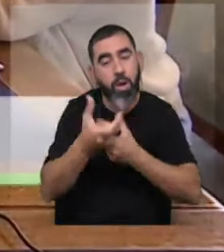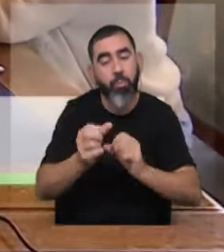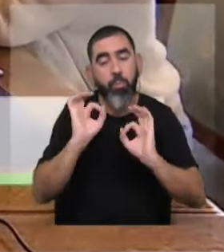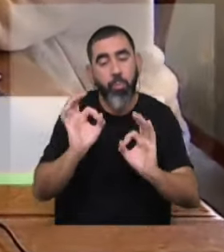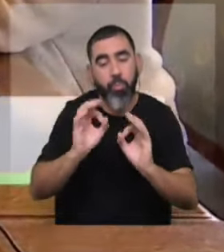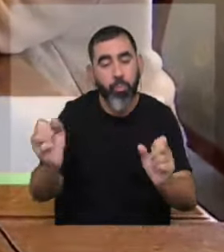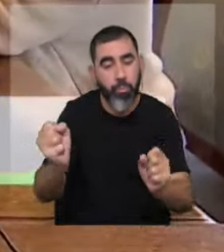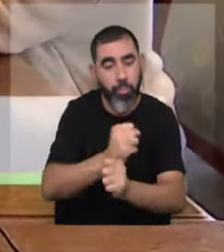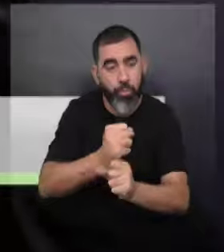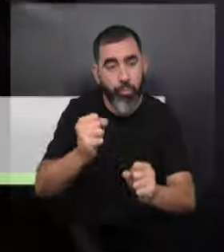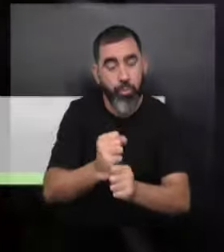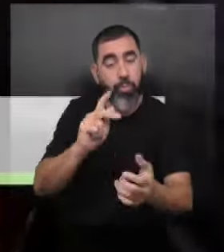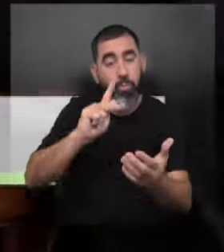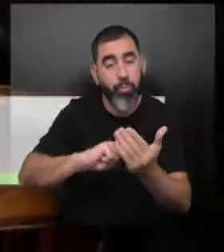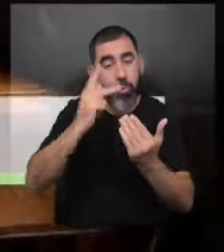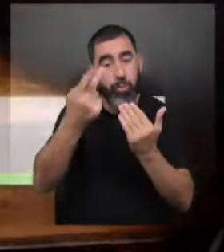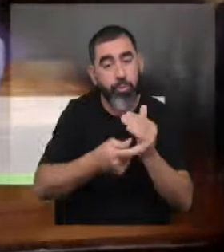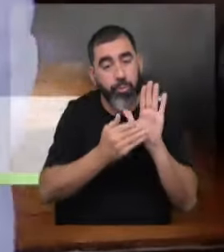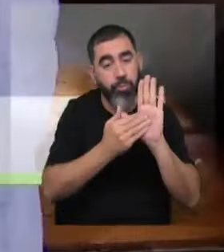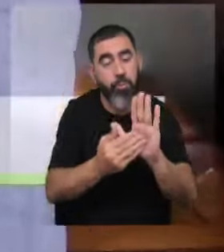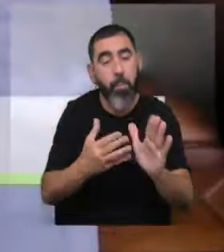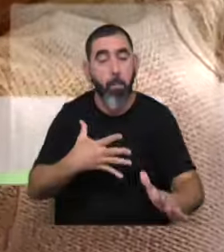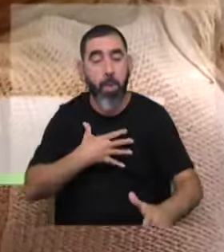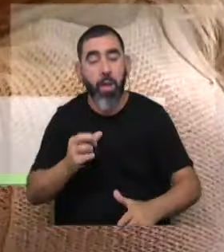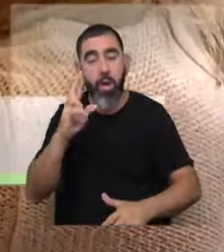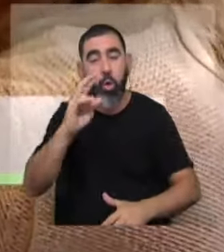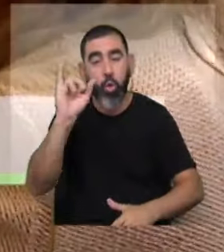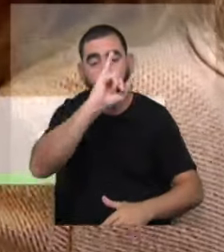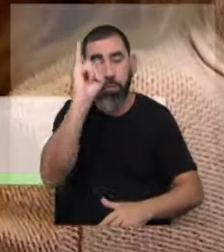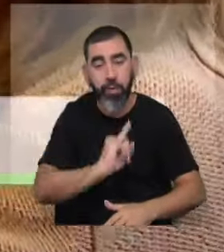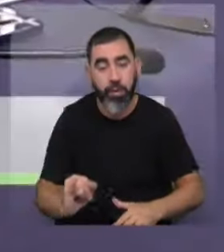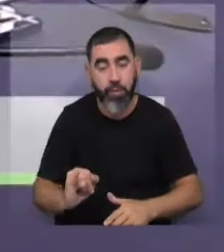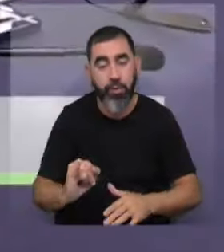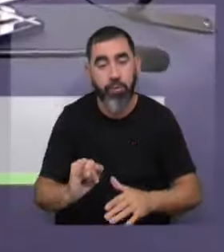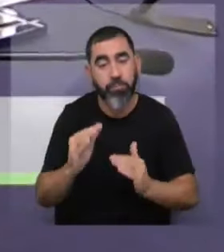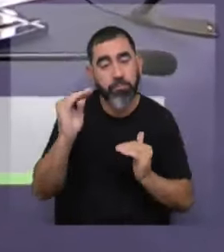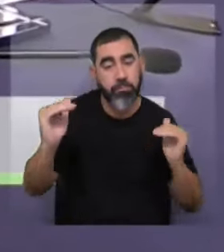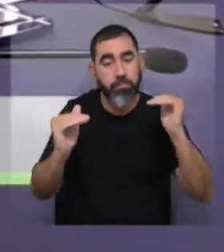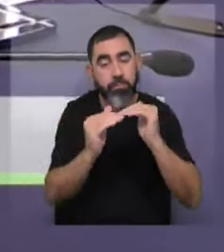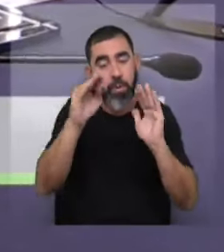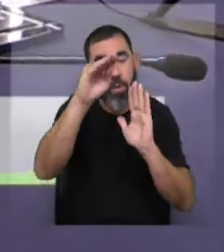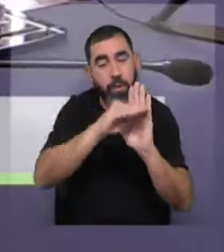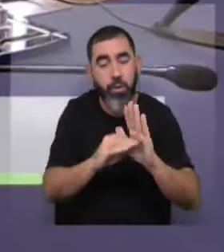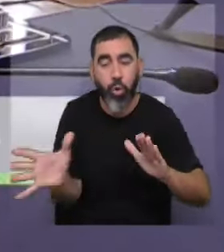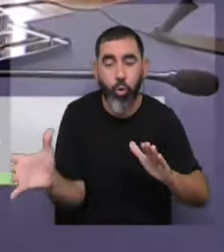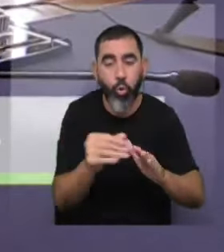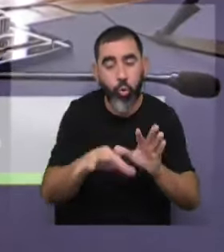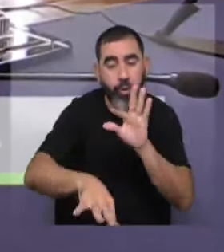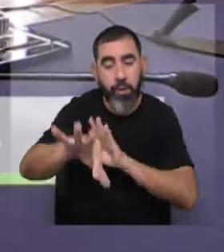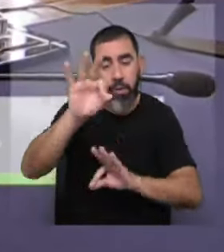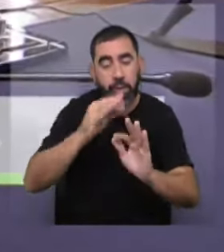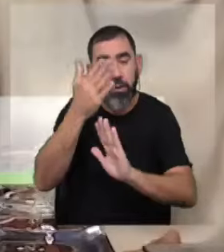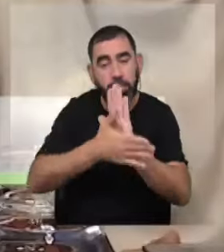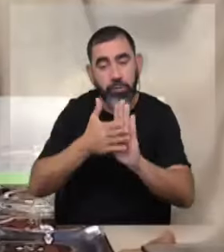para su aprobación. El proyecto presentado por la nacionalista Gloria Rodríguez consagra la paridad en las listas a todos los cargos electivos